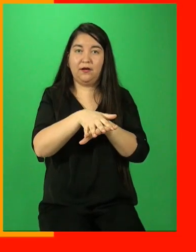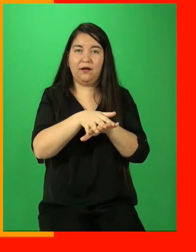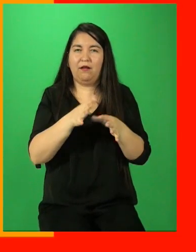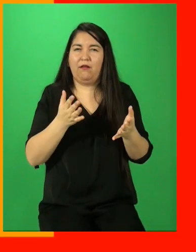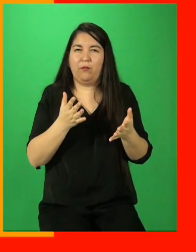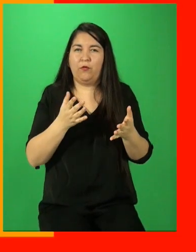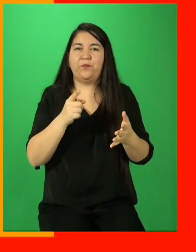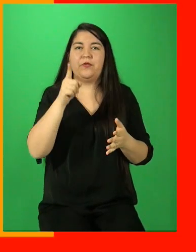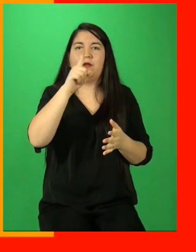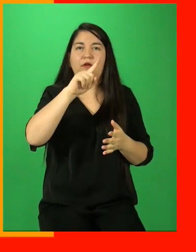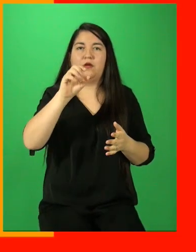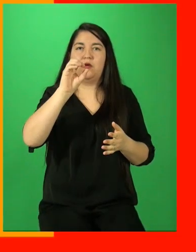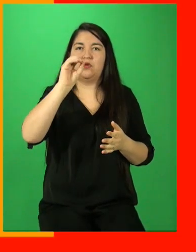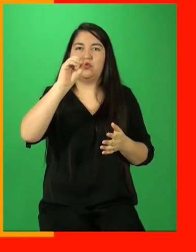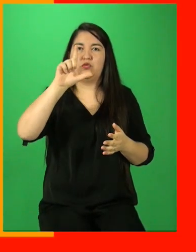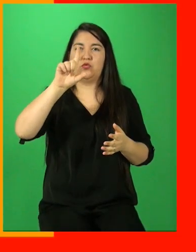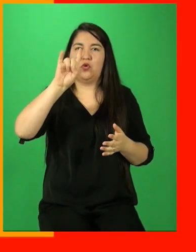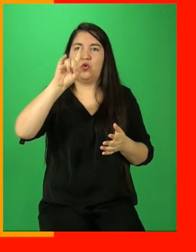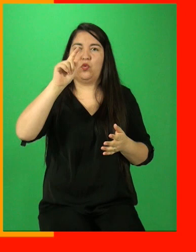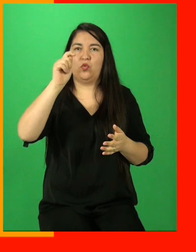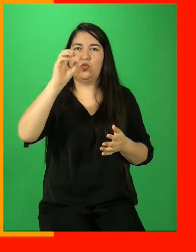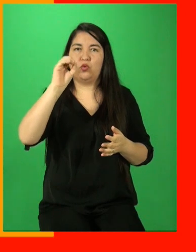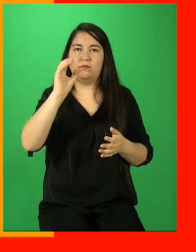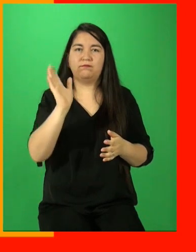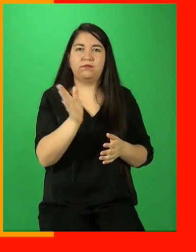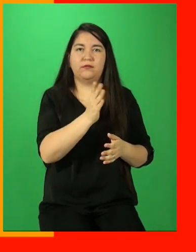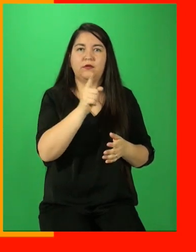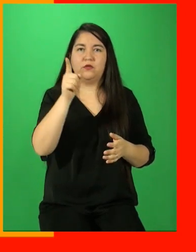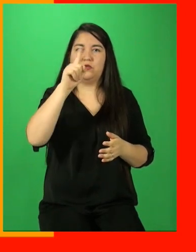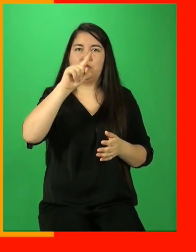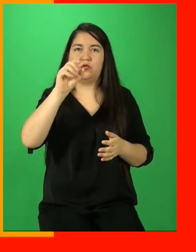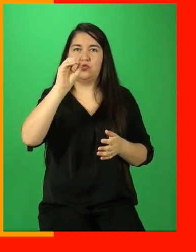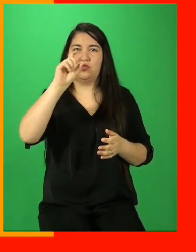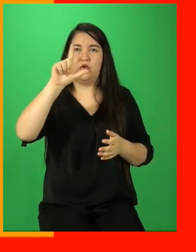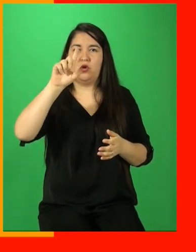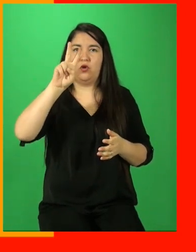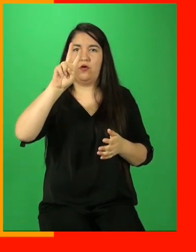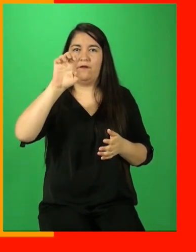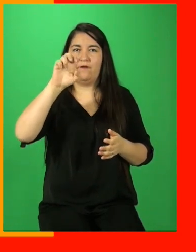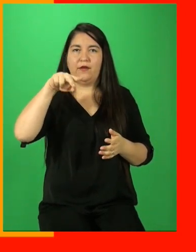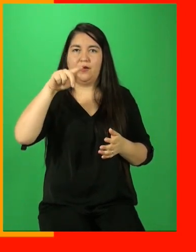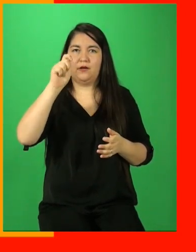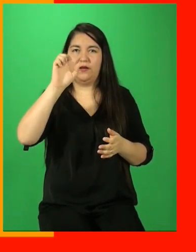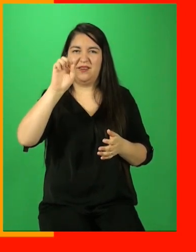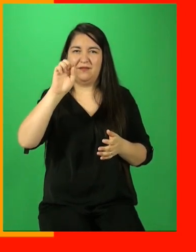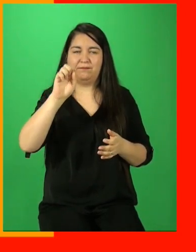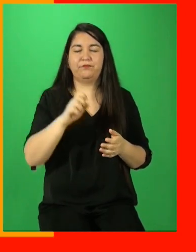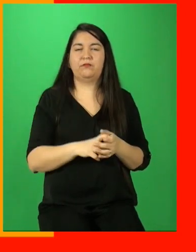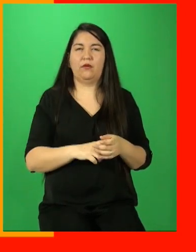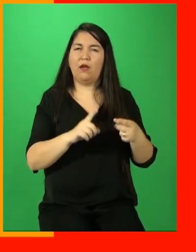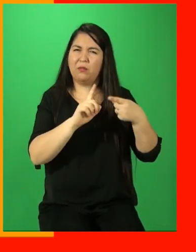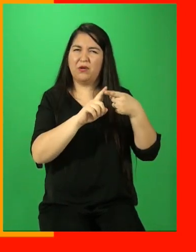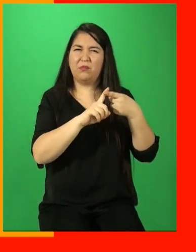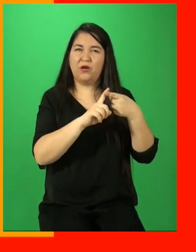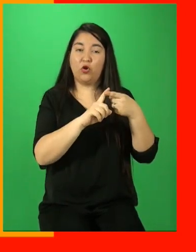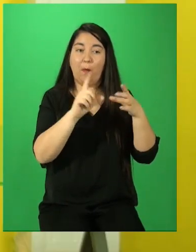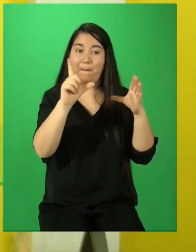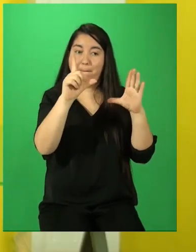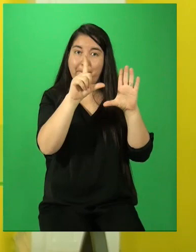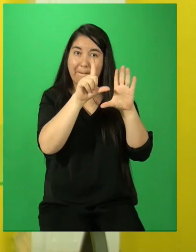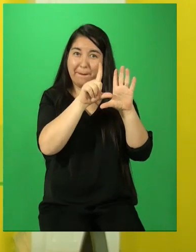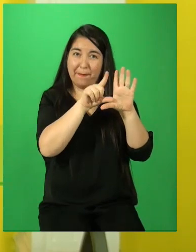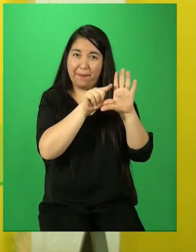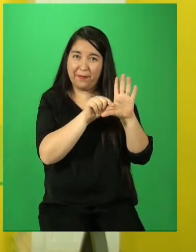soluto y solvente. El soluto es el que va a estar siempre en menor cantidad